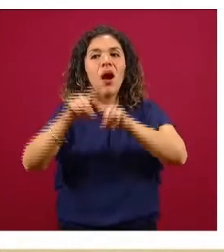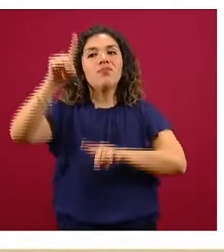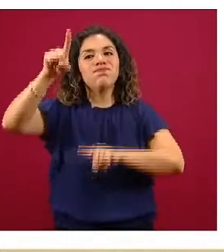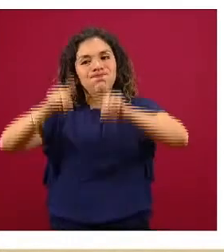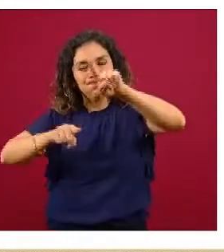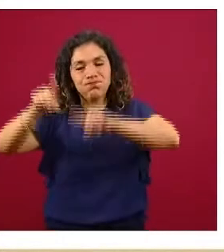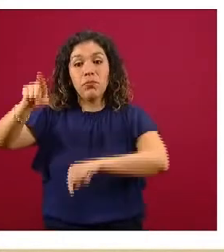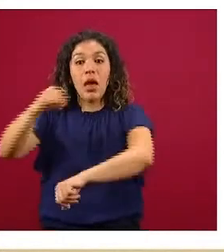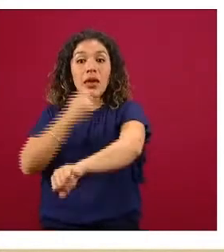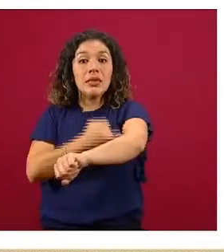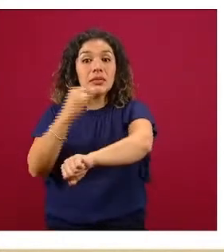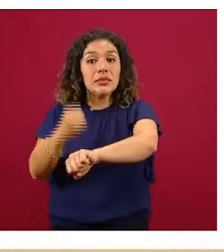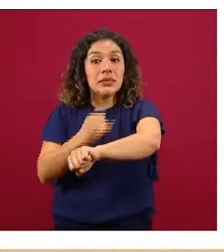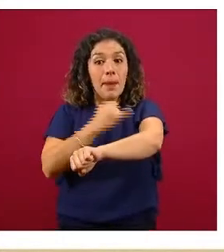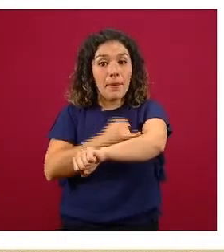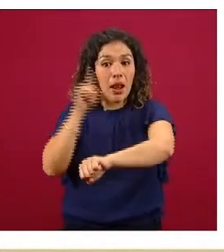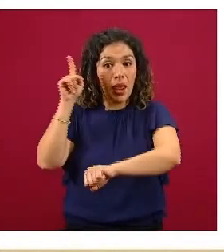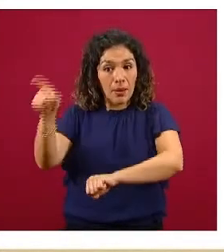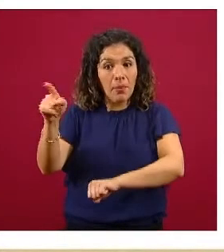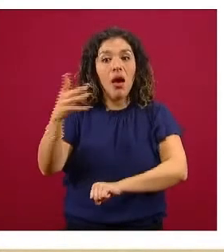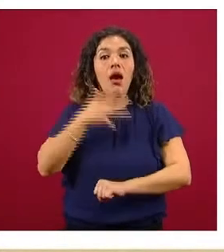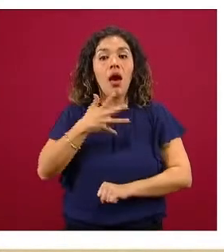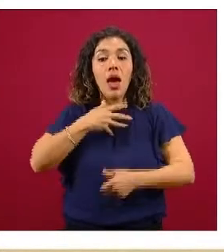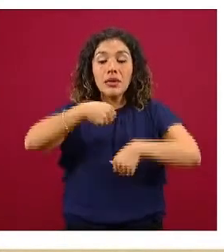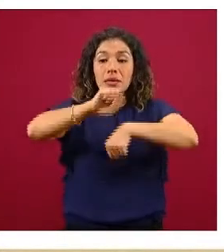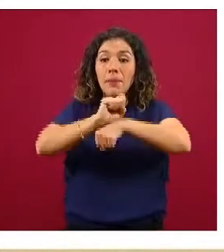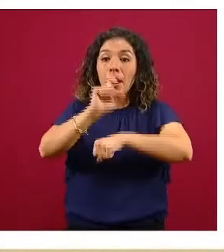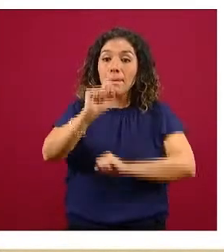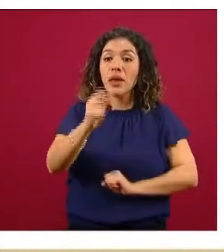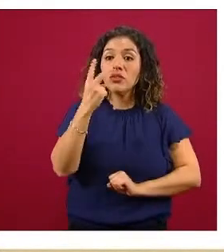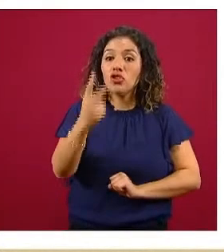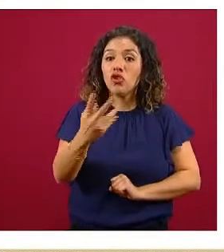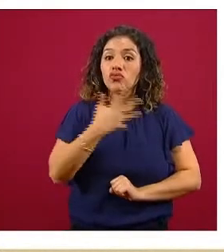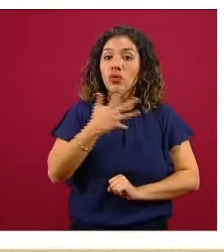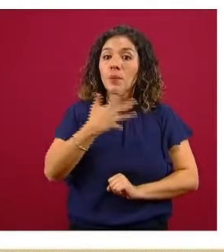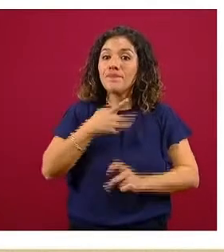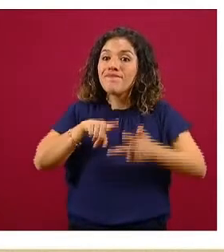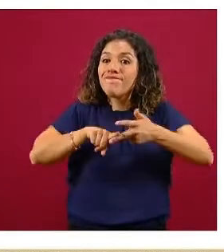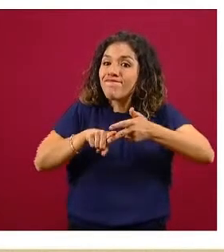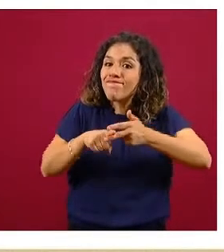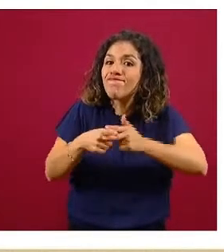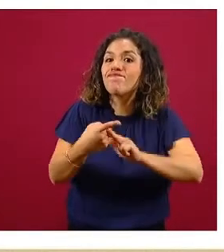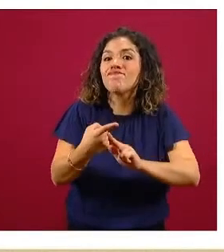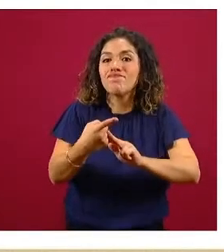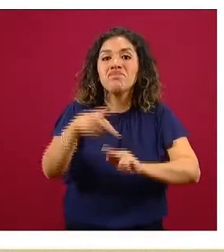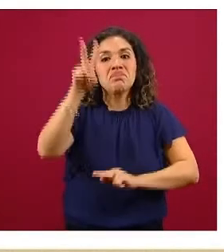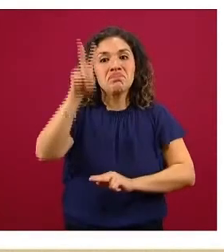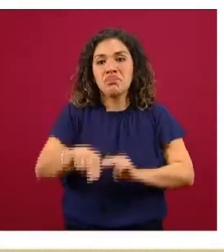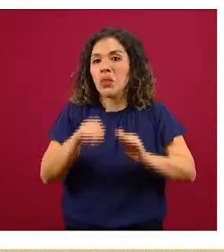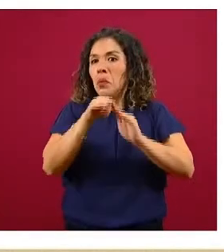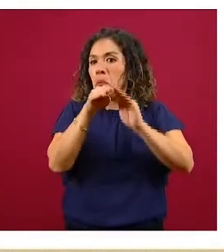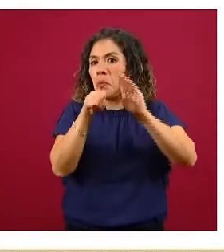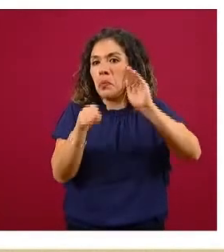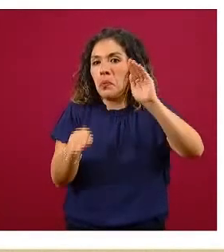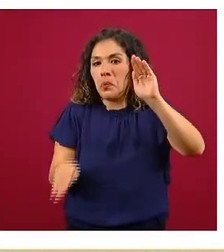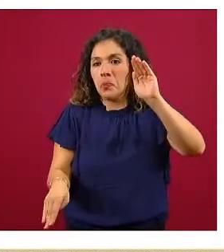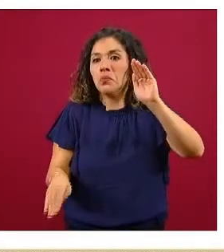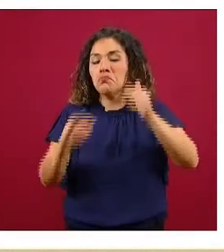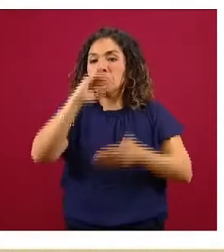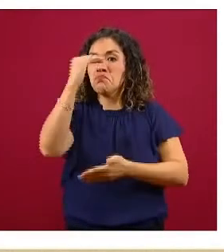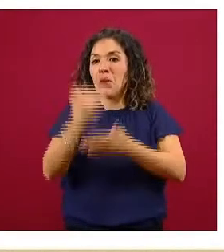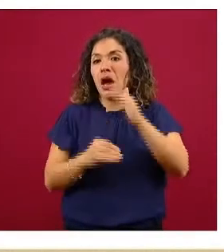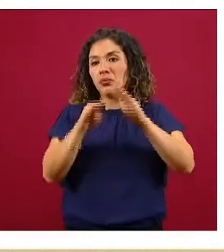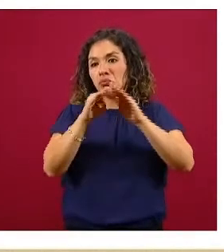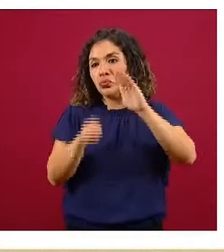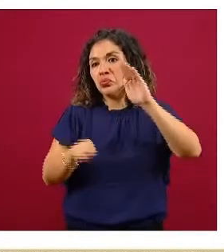el caso de Iztapalapa, por ejemplo, a partir de la semana 22 es la que inicia con un franco descenso, un descenso importante